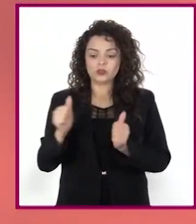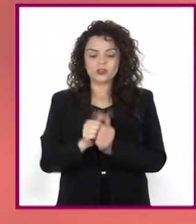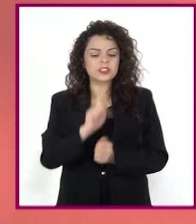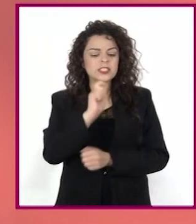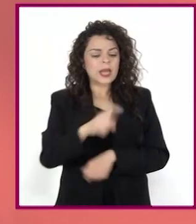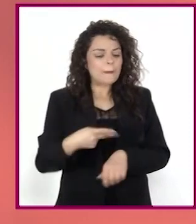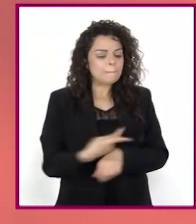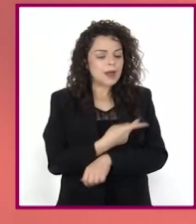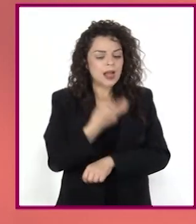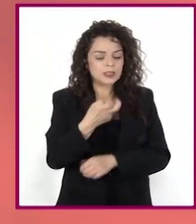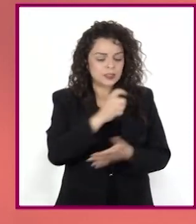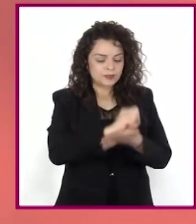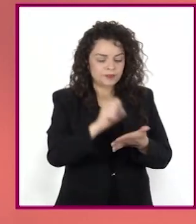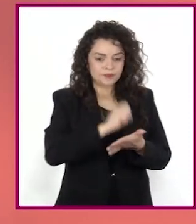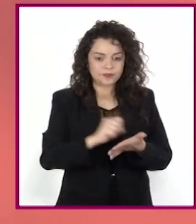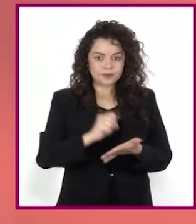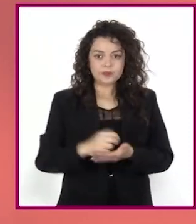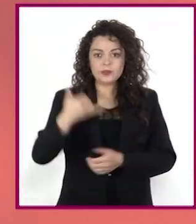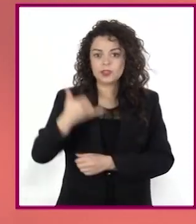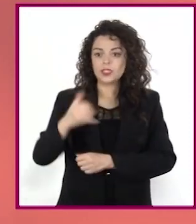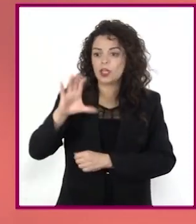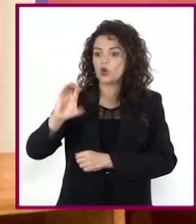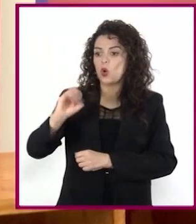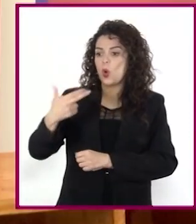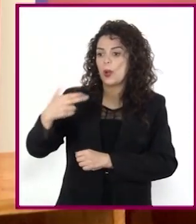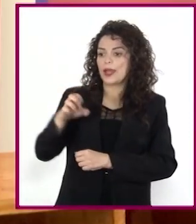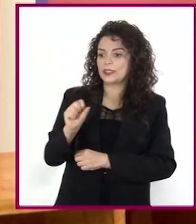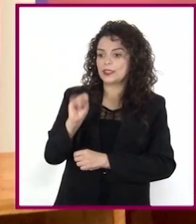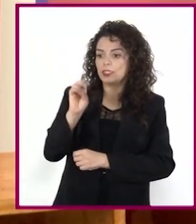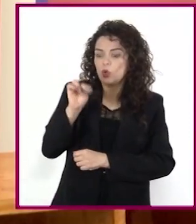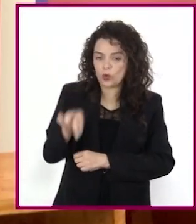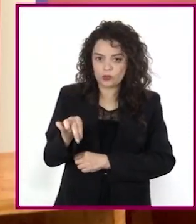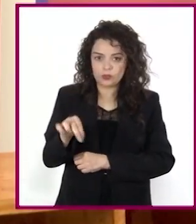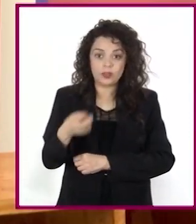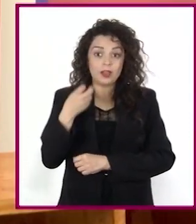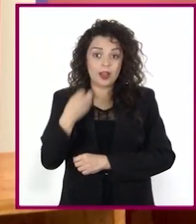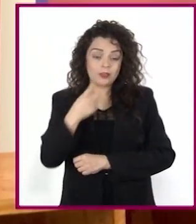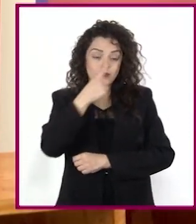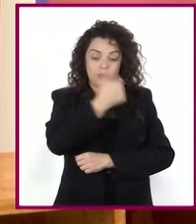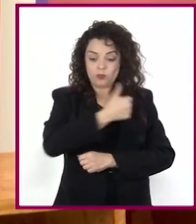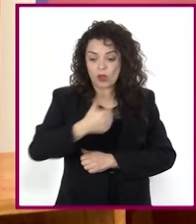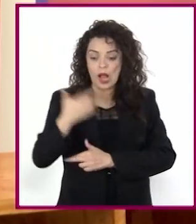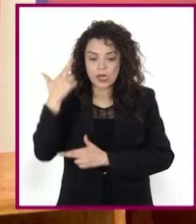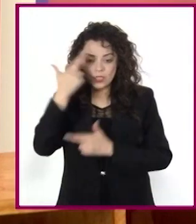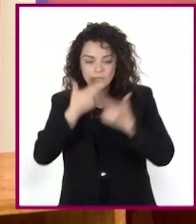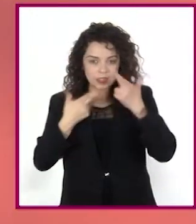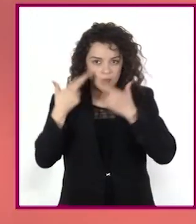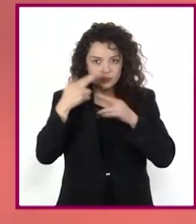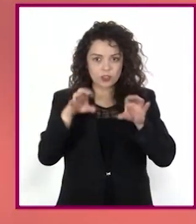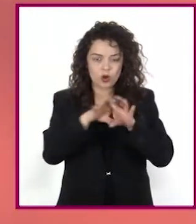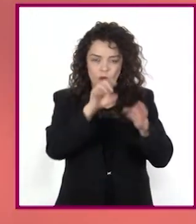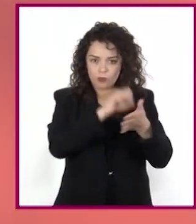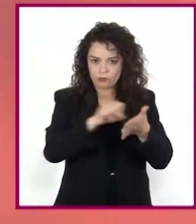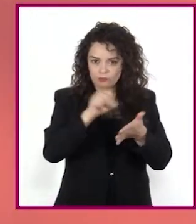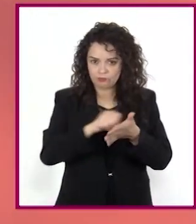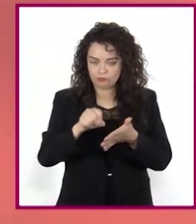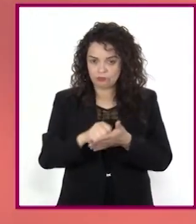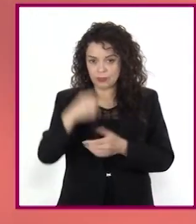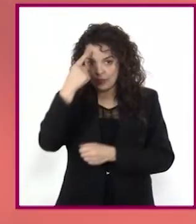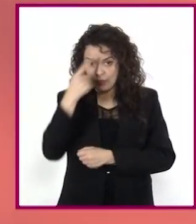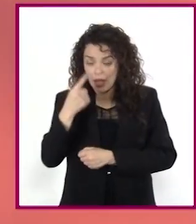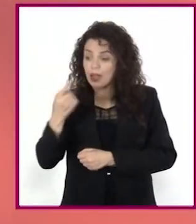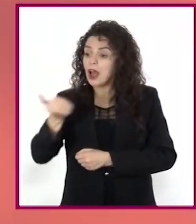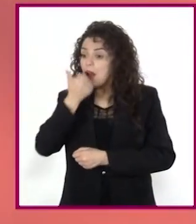presentando el texto y la cohesión entre los elementos que lo componen. Vamos a revisar cada una de las propiedades del texto para que las y los